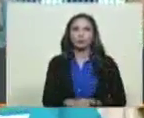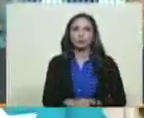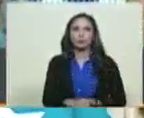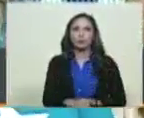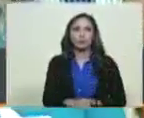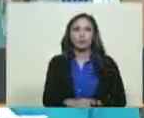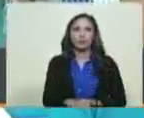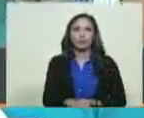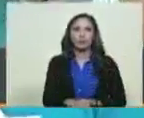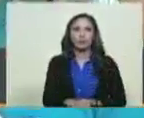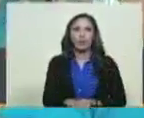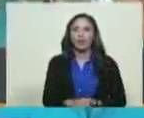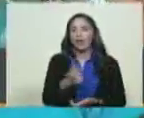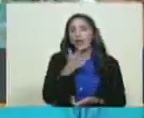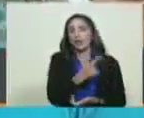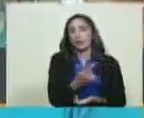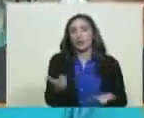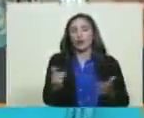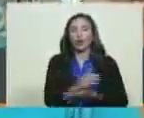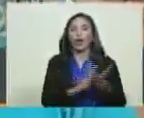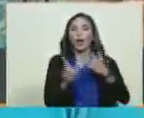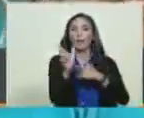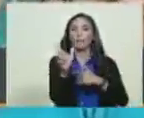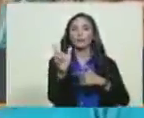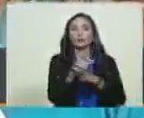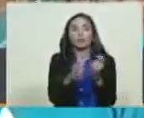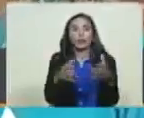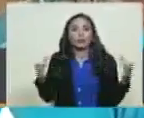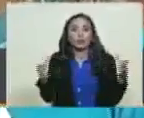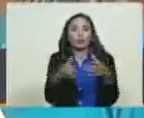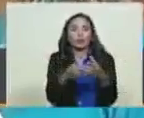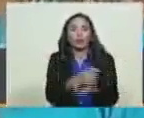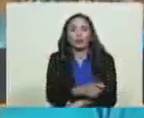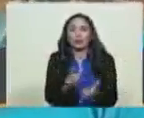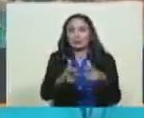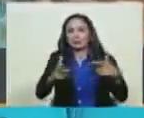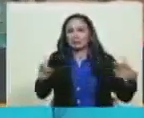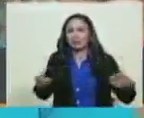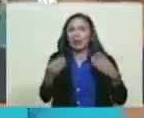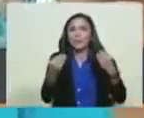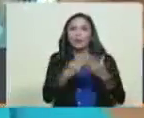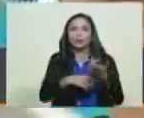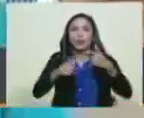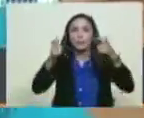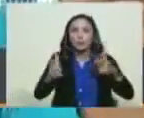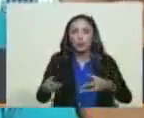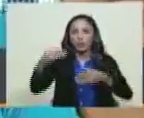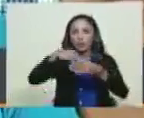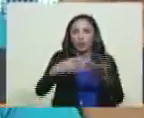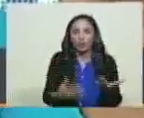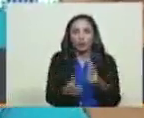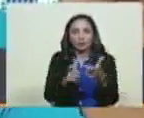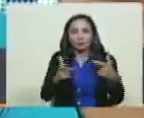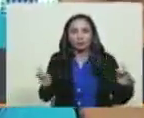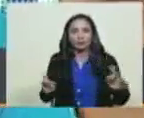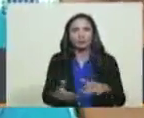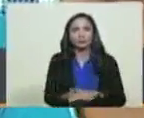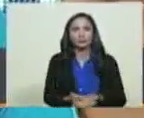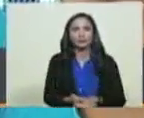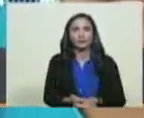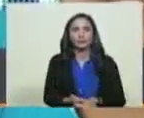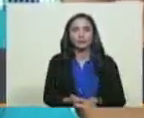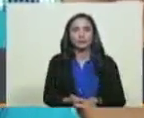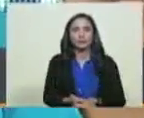el partido socialista unido de venezuela es el partido más grande de latinoamérica y en población si se